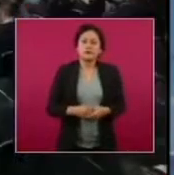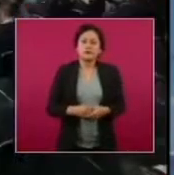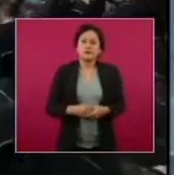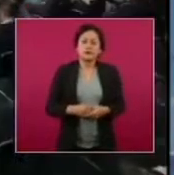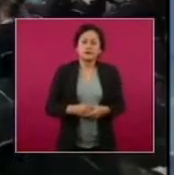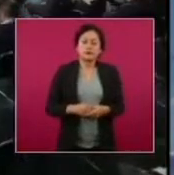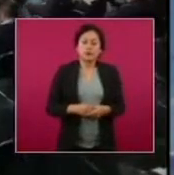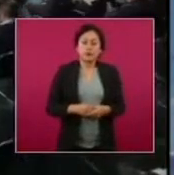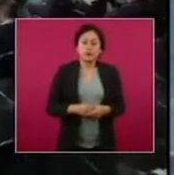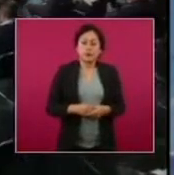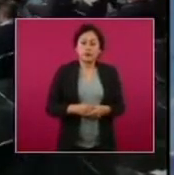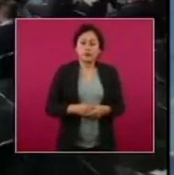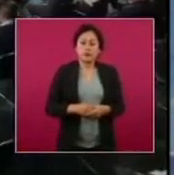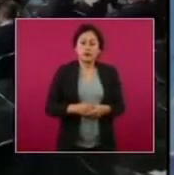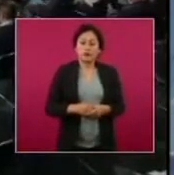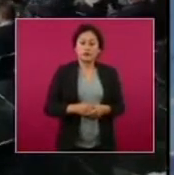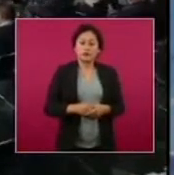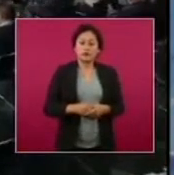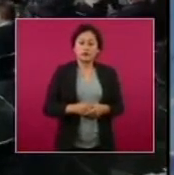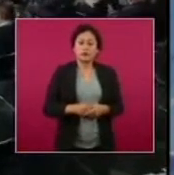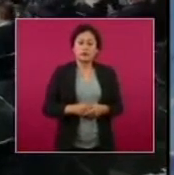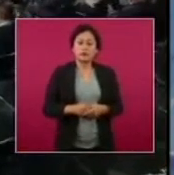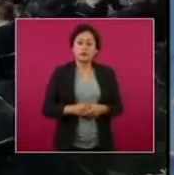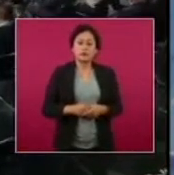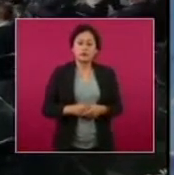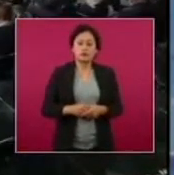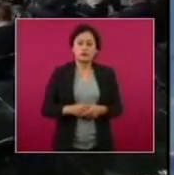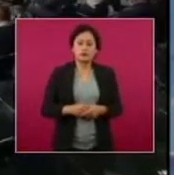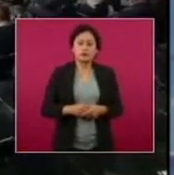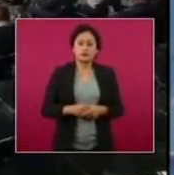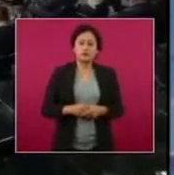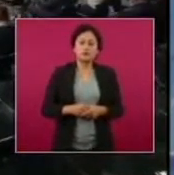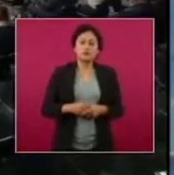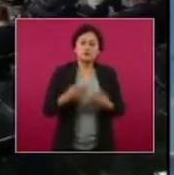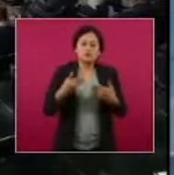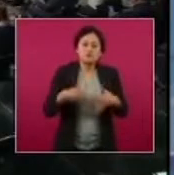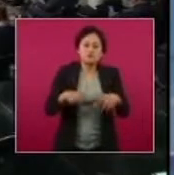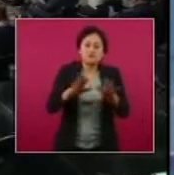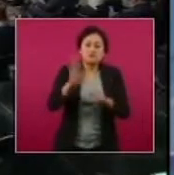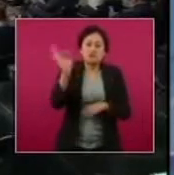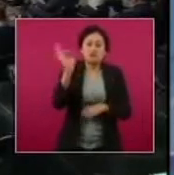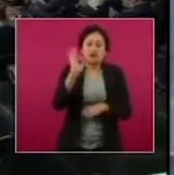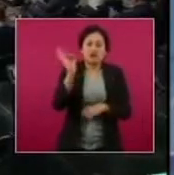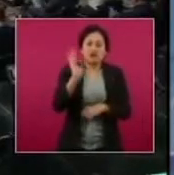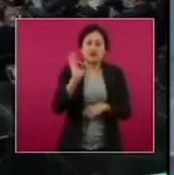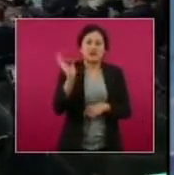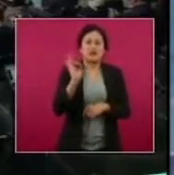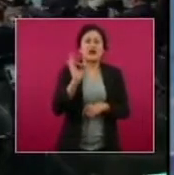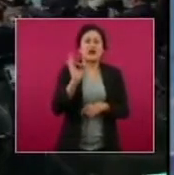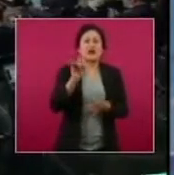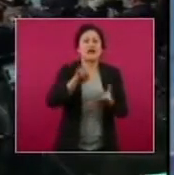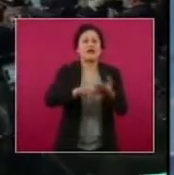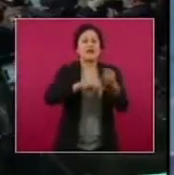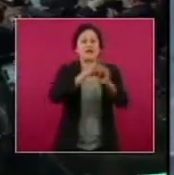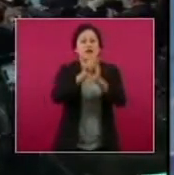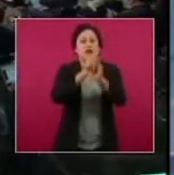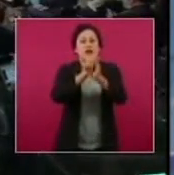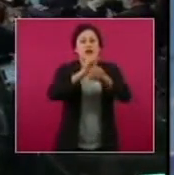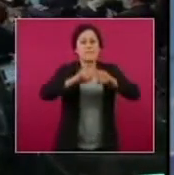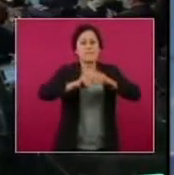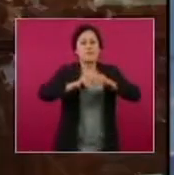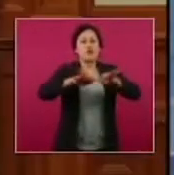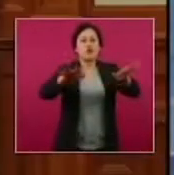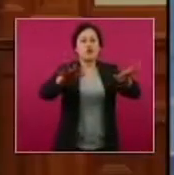antes solo se pensaba en acumular capital y que los de abajo pagaran los platos rotos como siempre sucedía